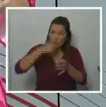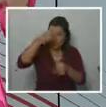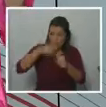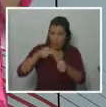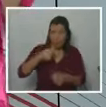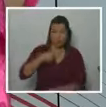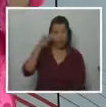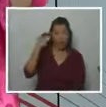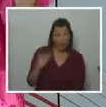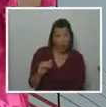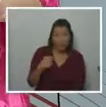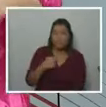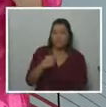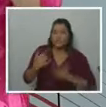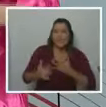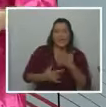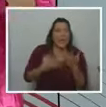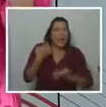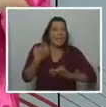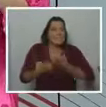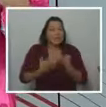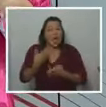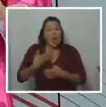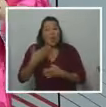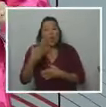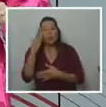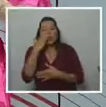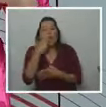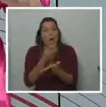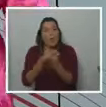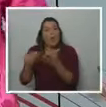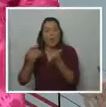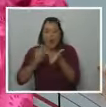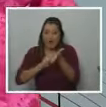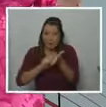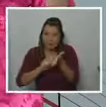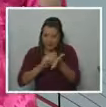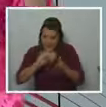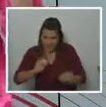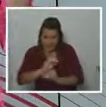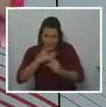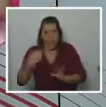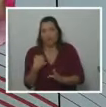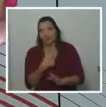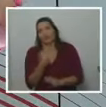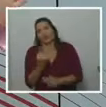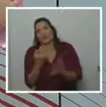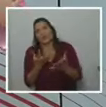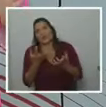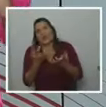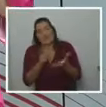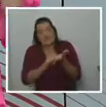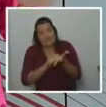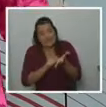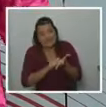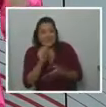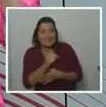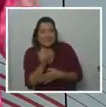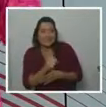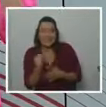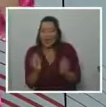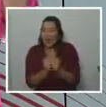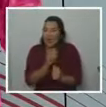chiquitita, la emoción que sentía cuando mi mamá compraba algunas de esas raspaditas, y por supuesto uno siempre quería rasparlas, ¿verdad? Sí, con toda